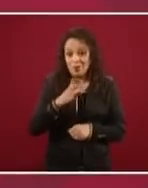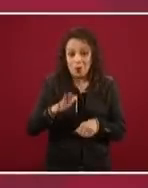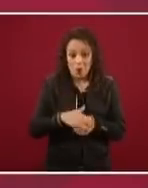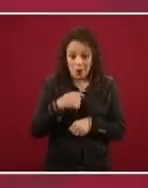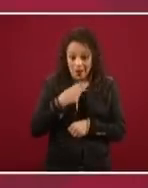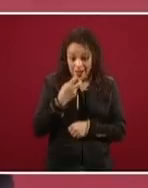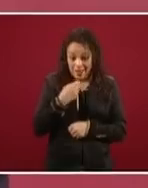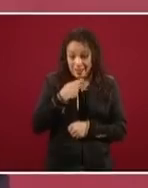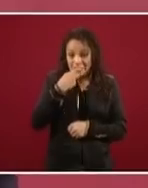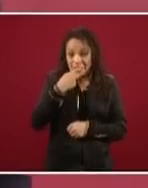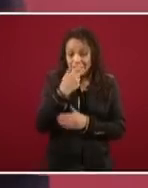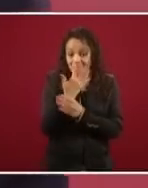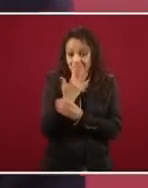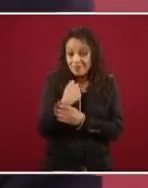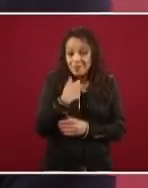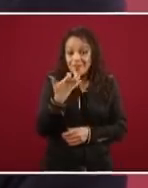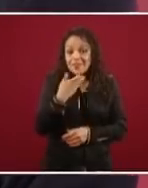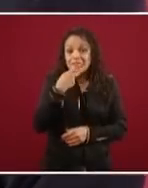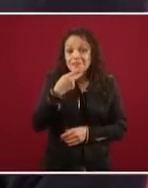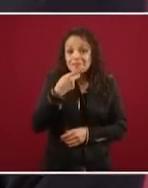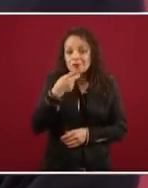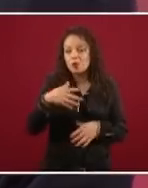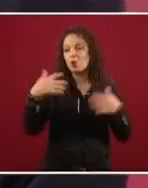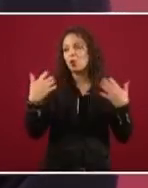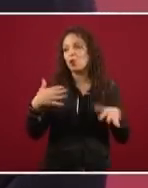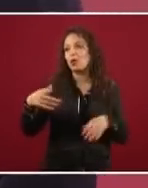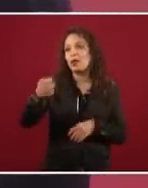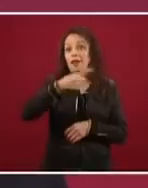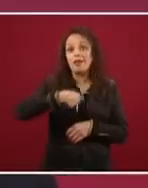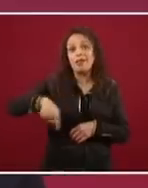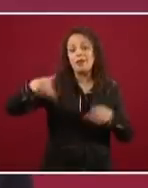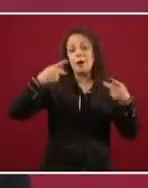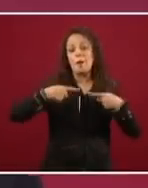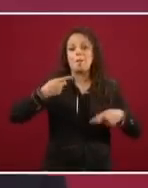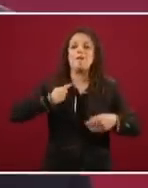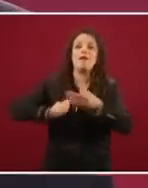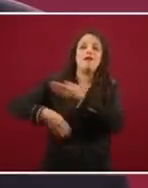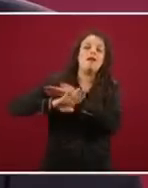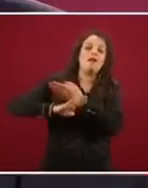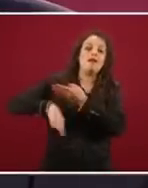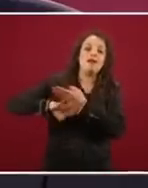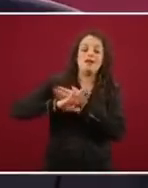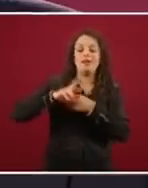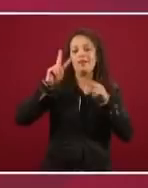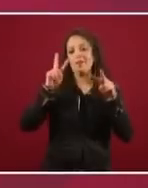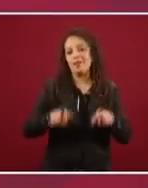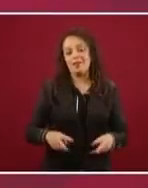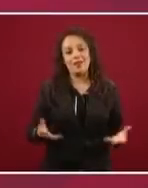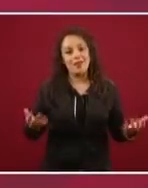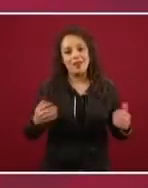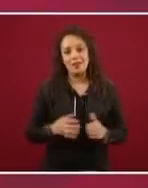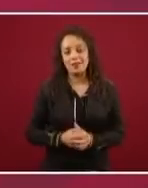todo lo que diga será usado en su contra este